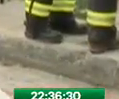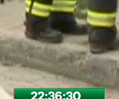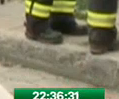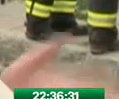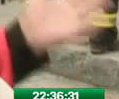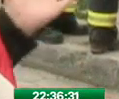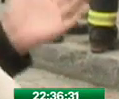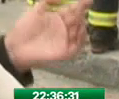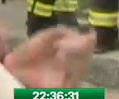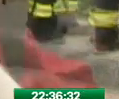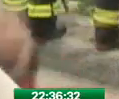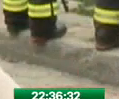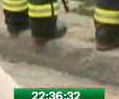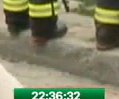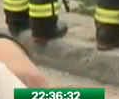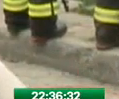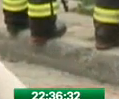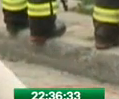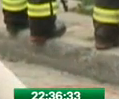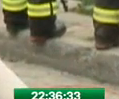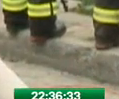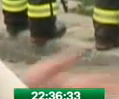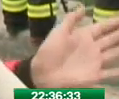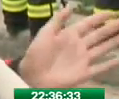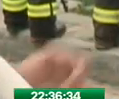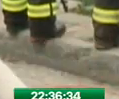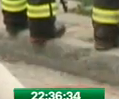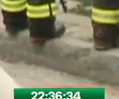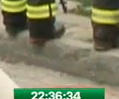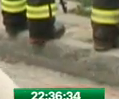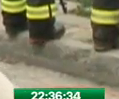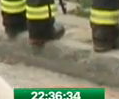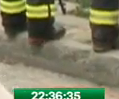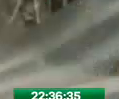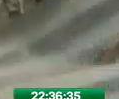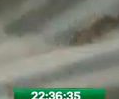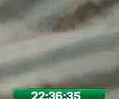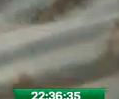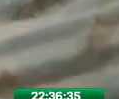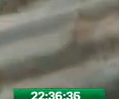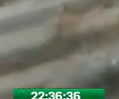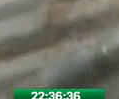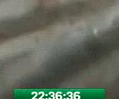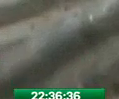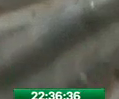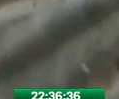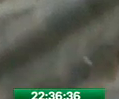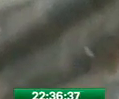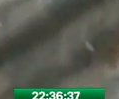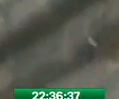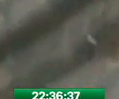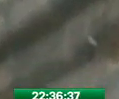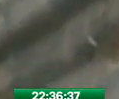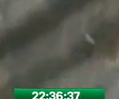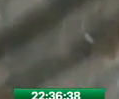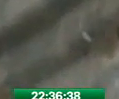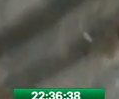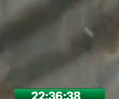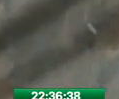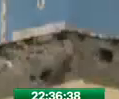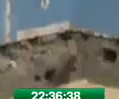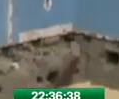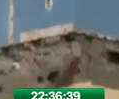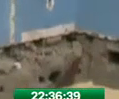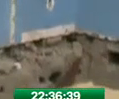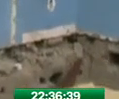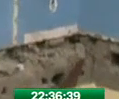susto también porque vivimos al lado. El techo se cayó encima de las 4 personas que han estado ahí. Se presume que la vivienda de construcción mixta colapsó por la